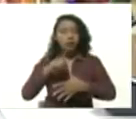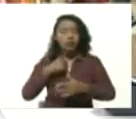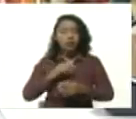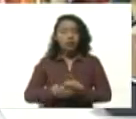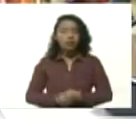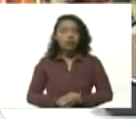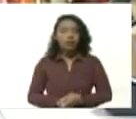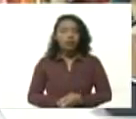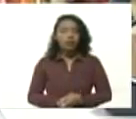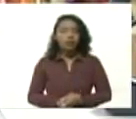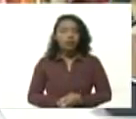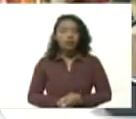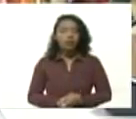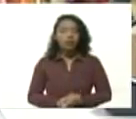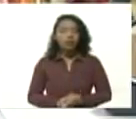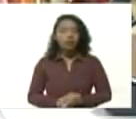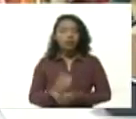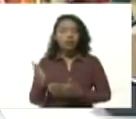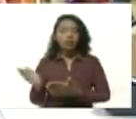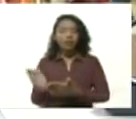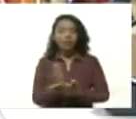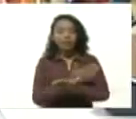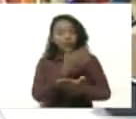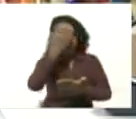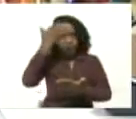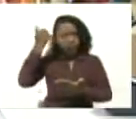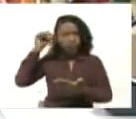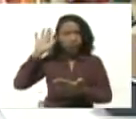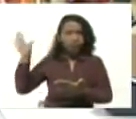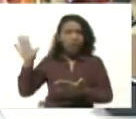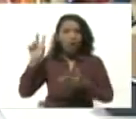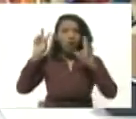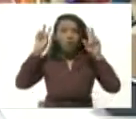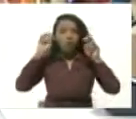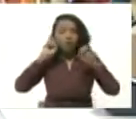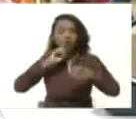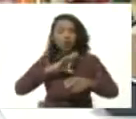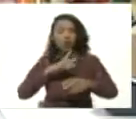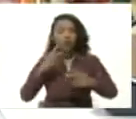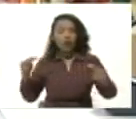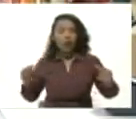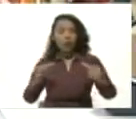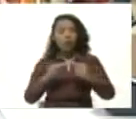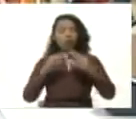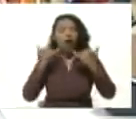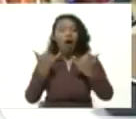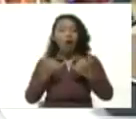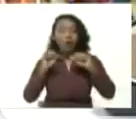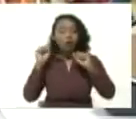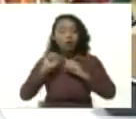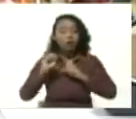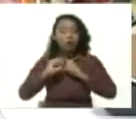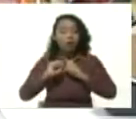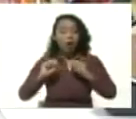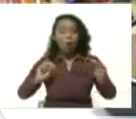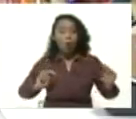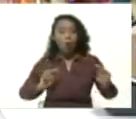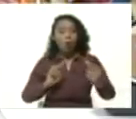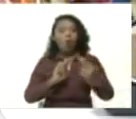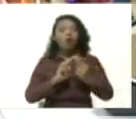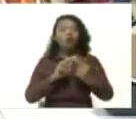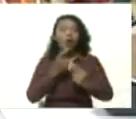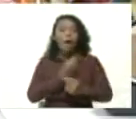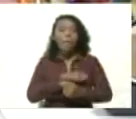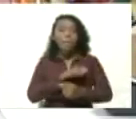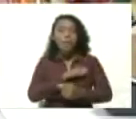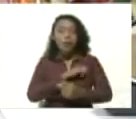América. Pasemos la página y vayamos a una nueva historia de reencuentro, ahora sí de encuentro, de España